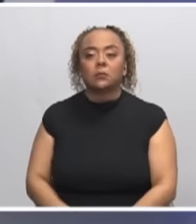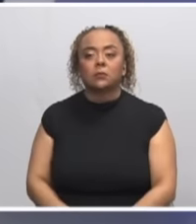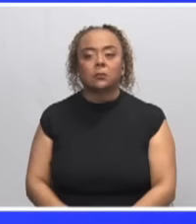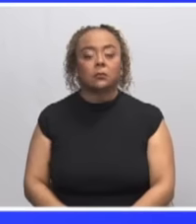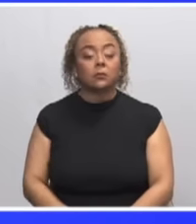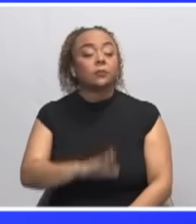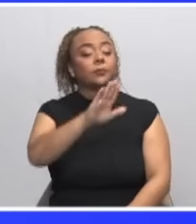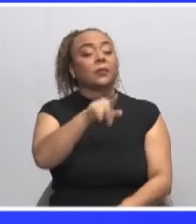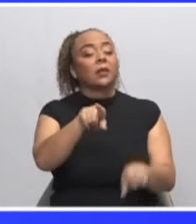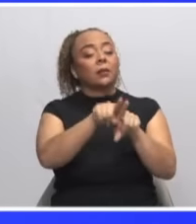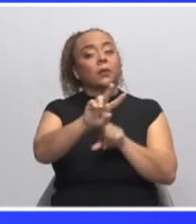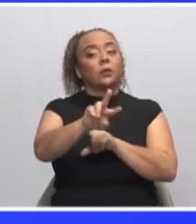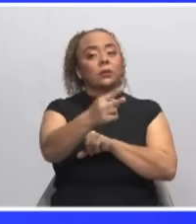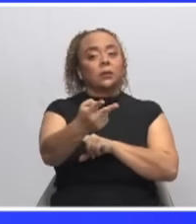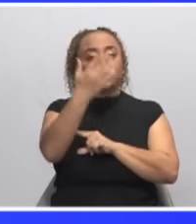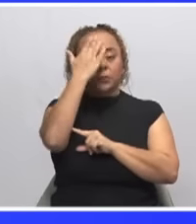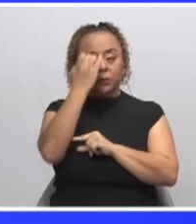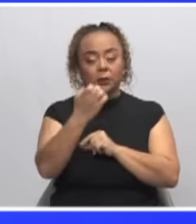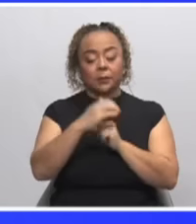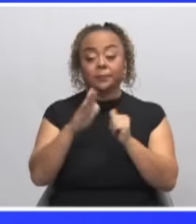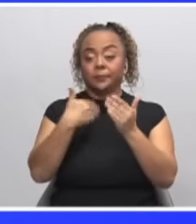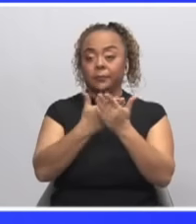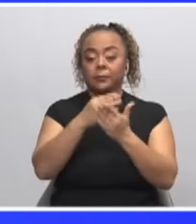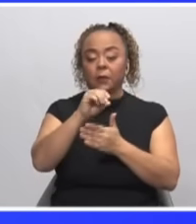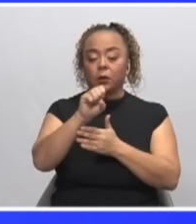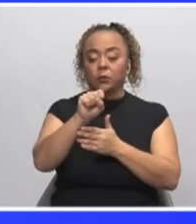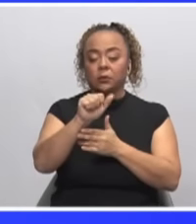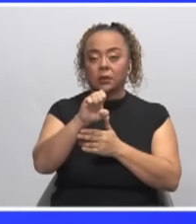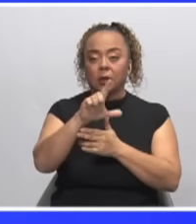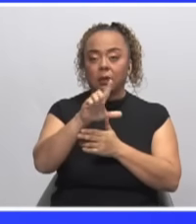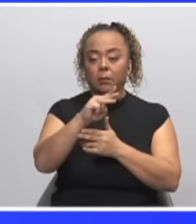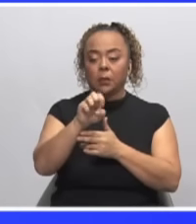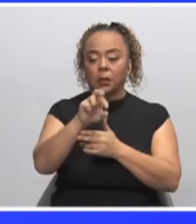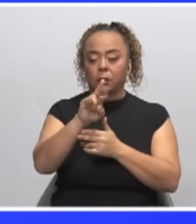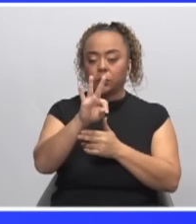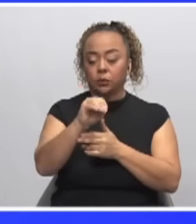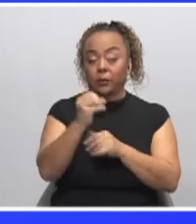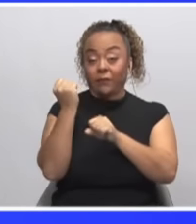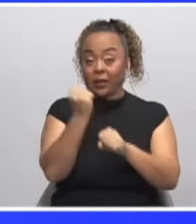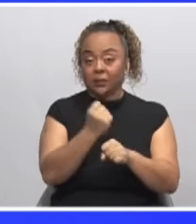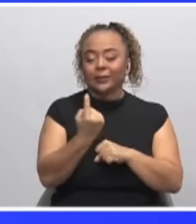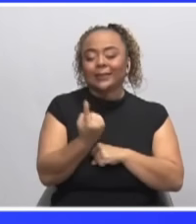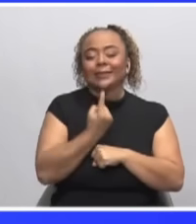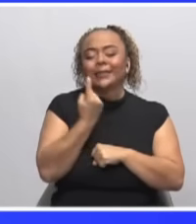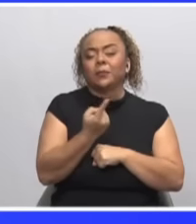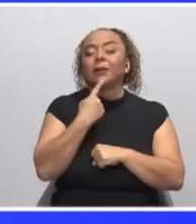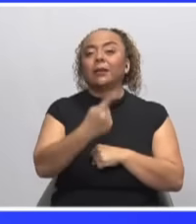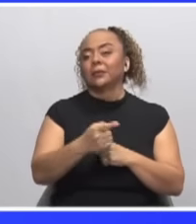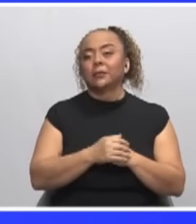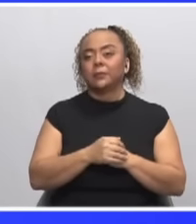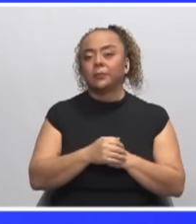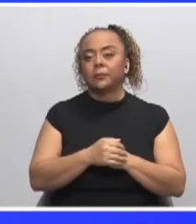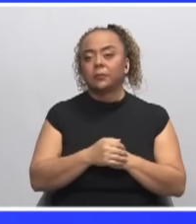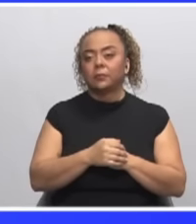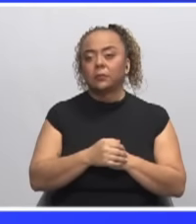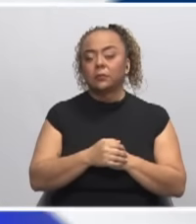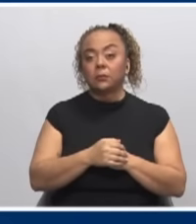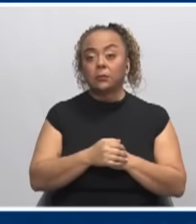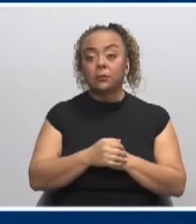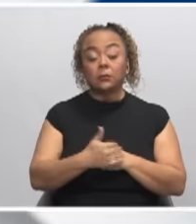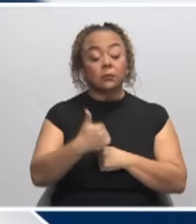es contradictorio también porque cuando llega osael maroto a la federación costarricense de fútbol siempre menciona que que se